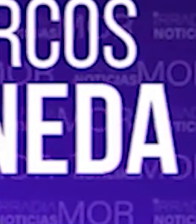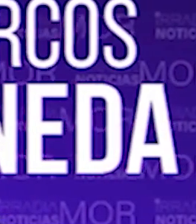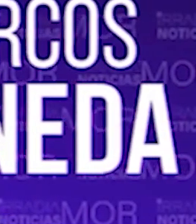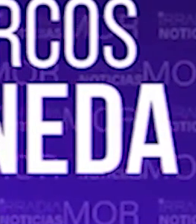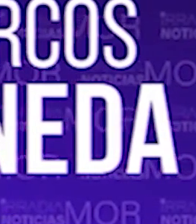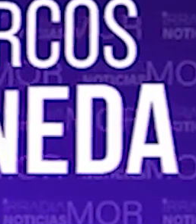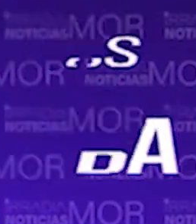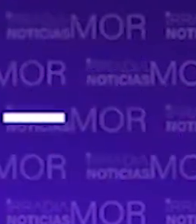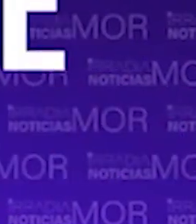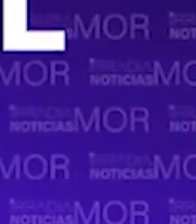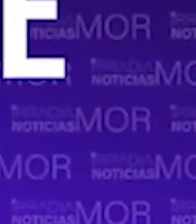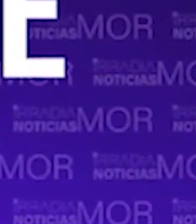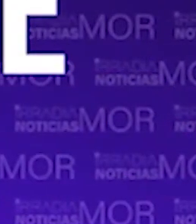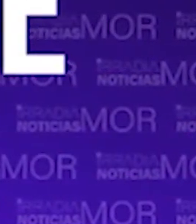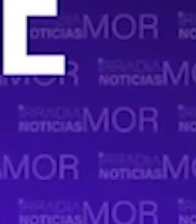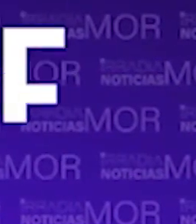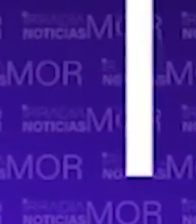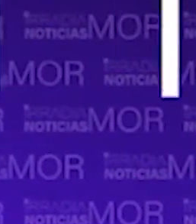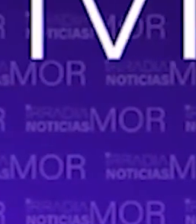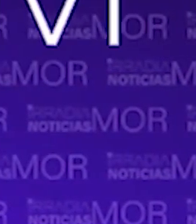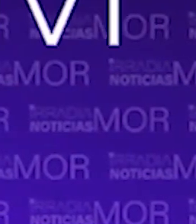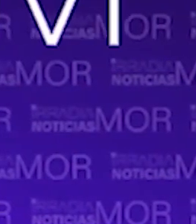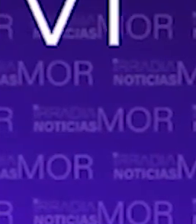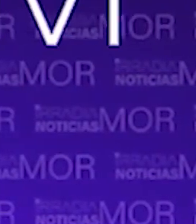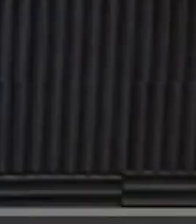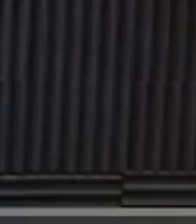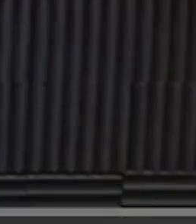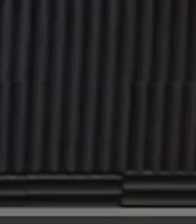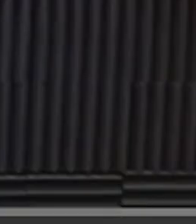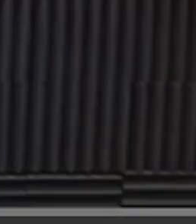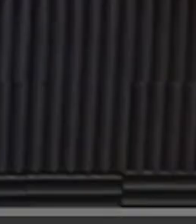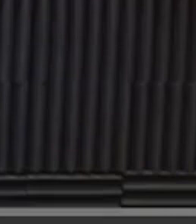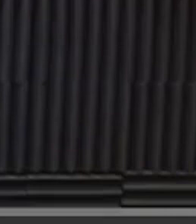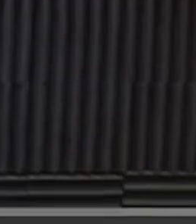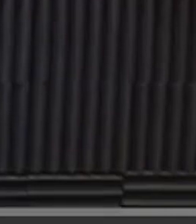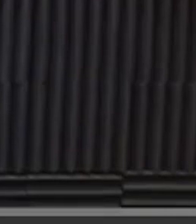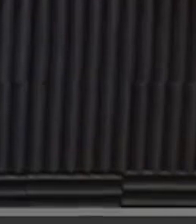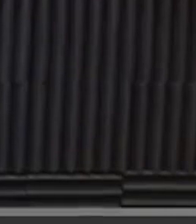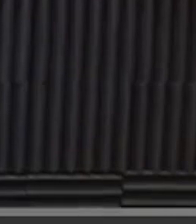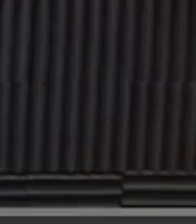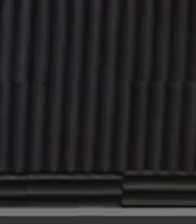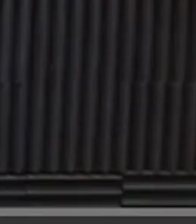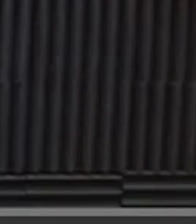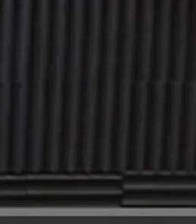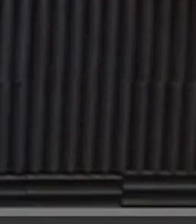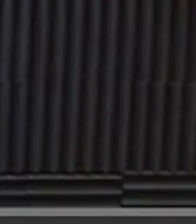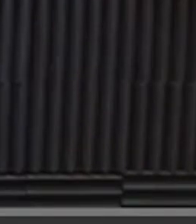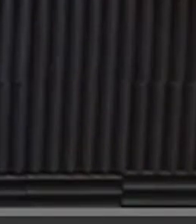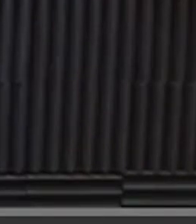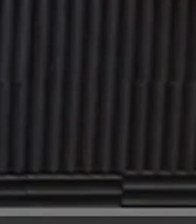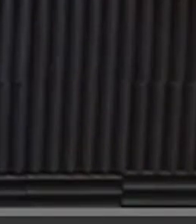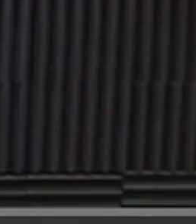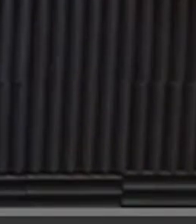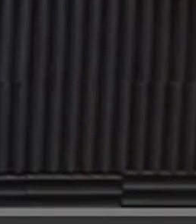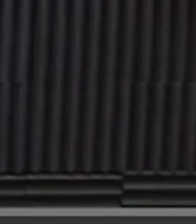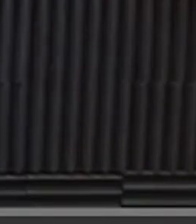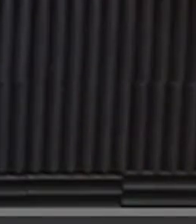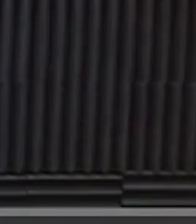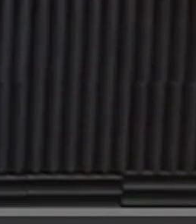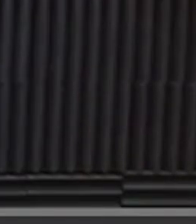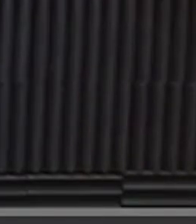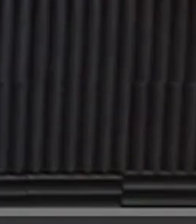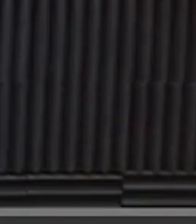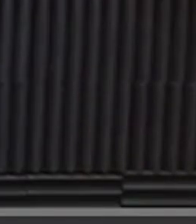Marcos Pineda, en Entérese. Te vamos con las palabras del presidente de la República de hoy por la mañana